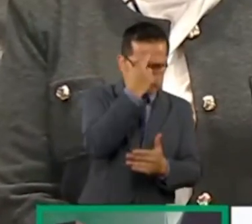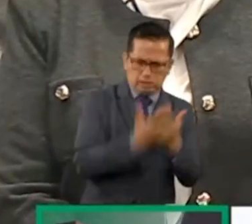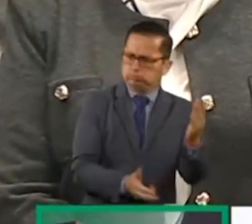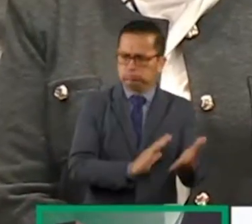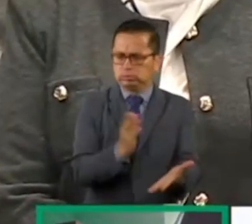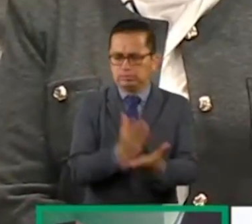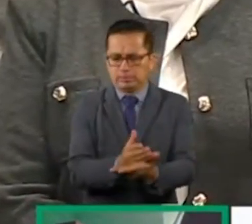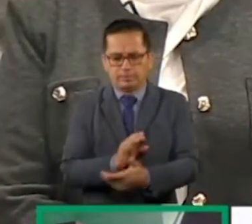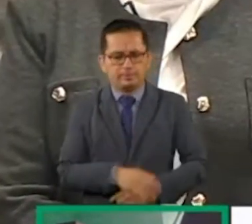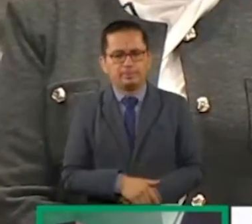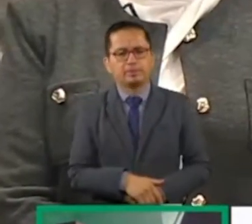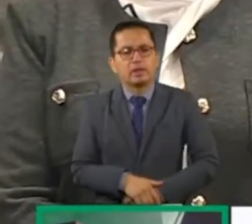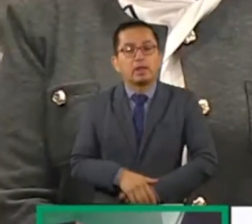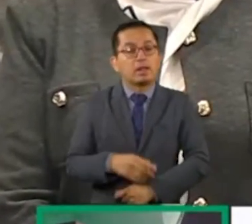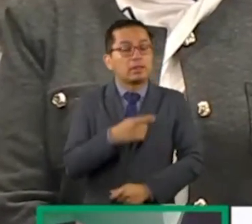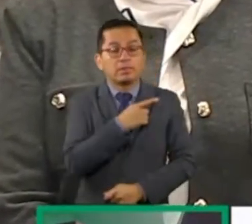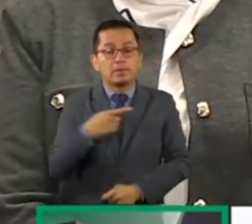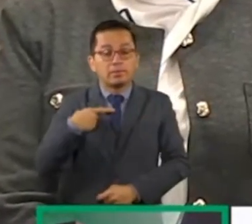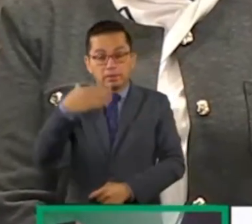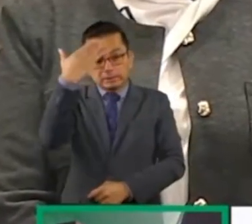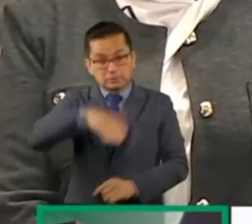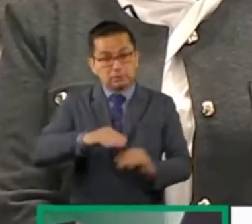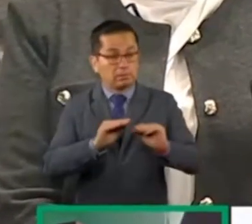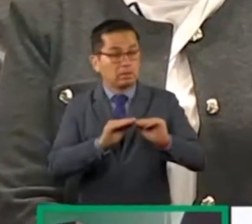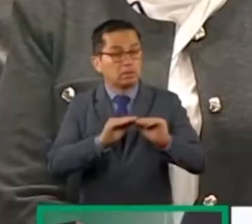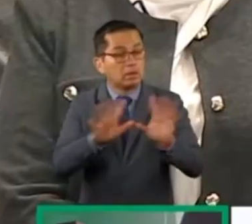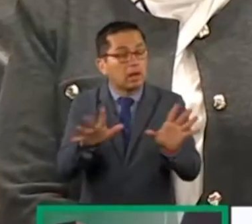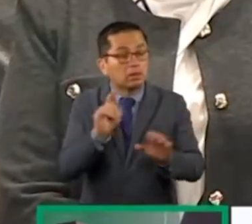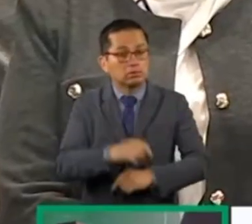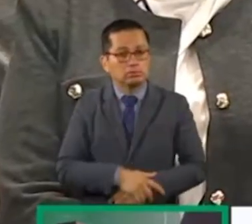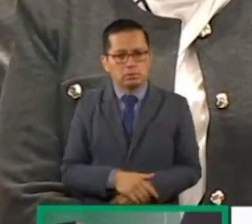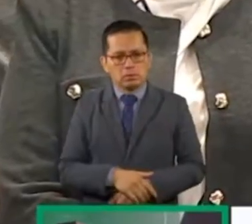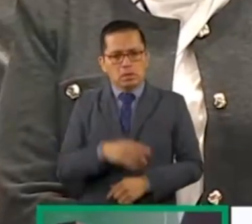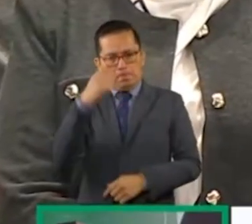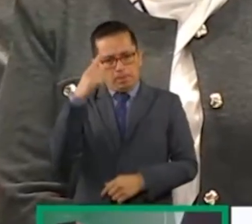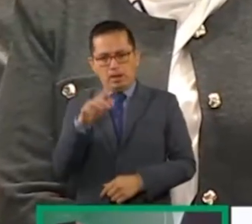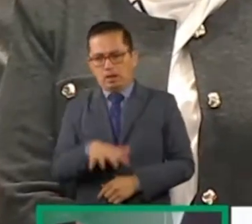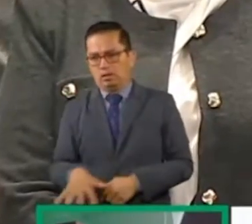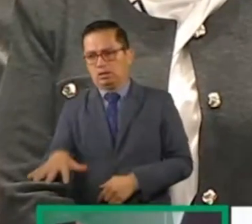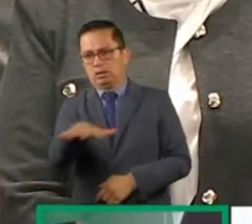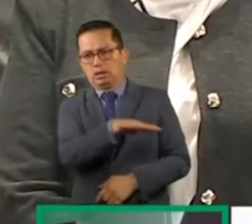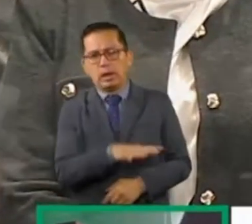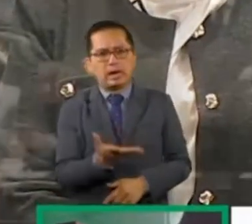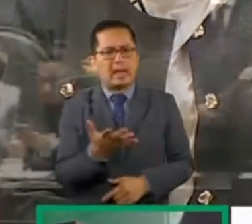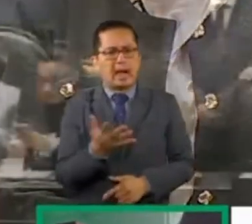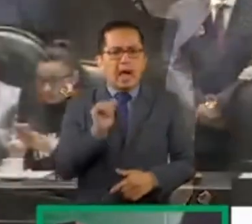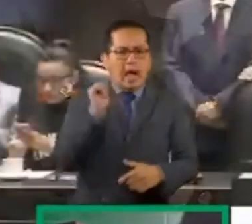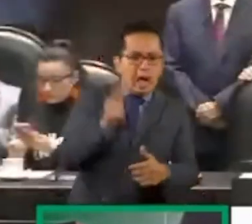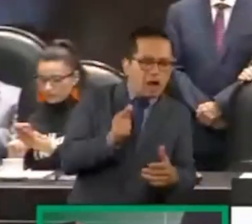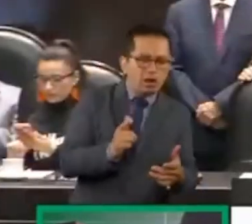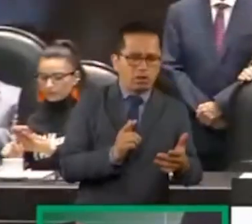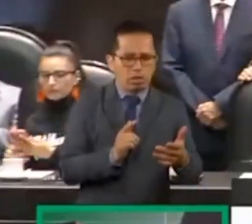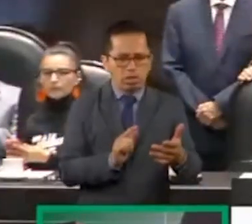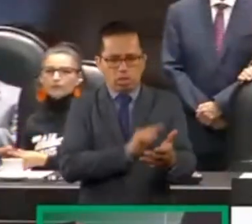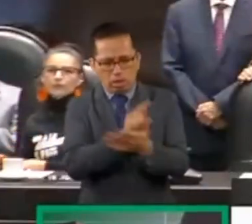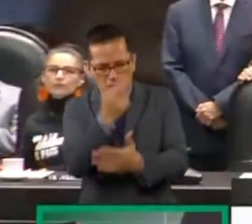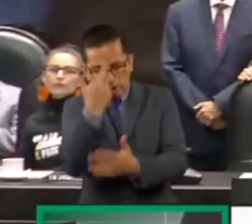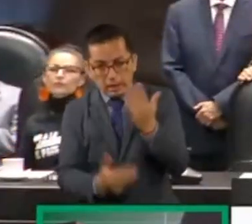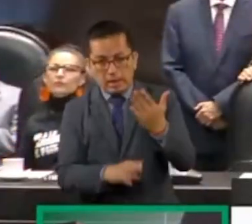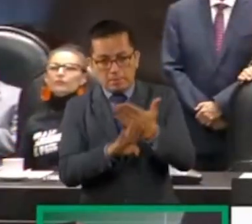no quepa duda, mientras más herramientas existan para la prevención del delito y mayor